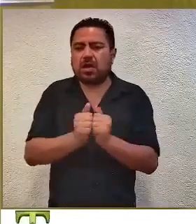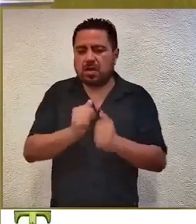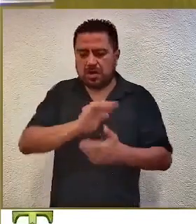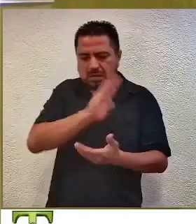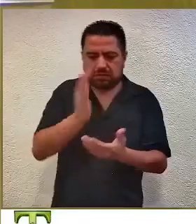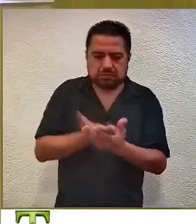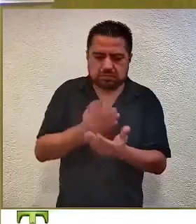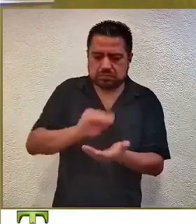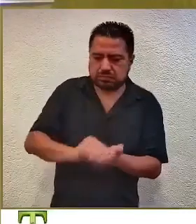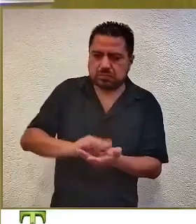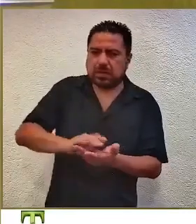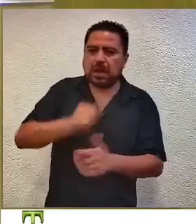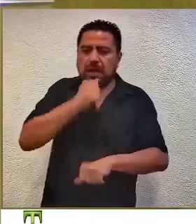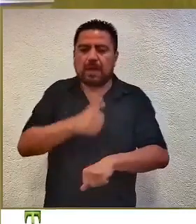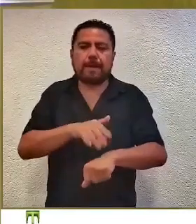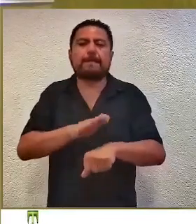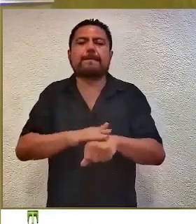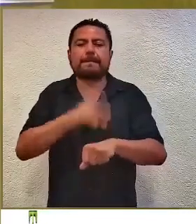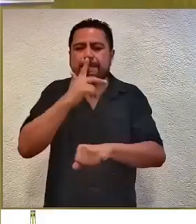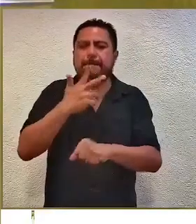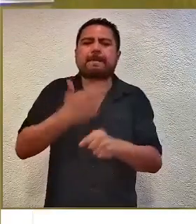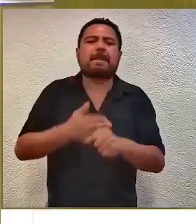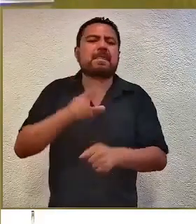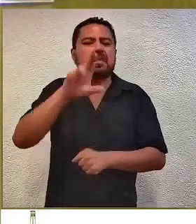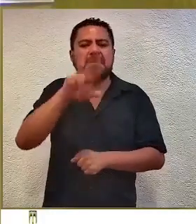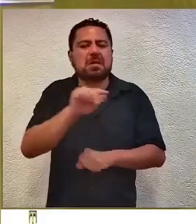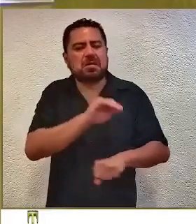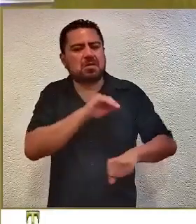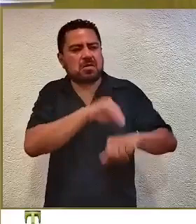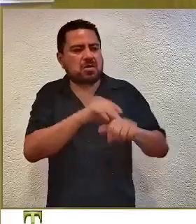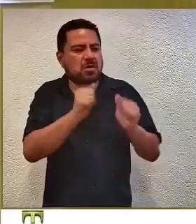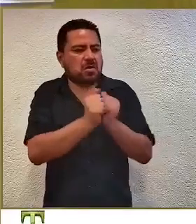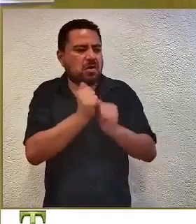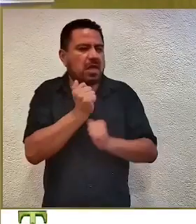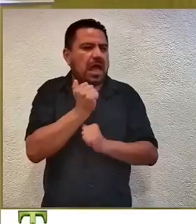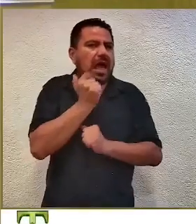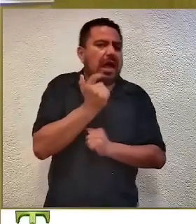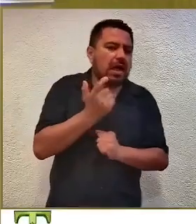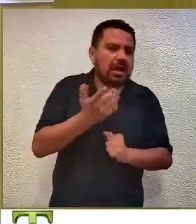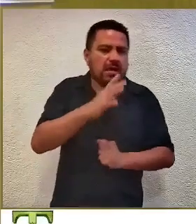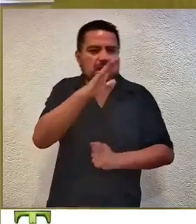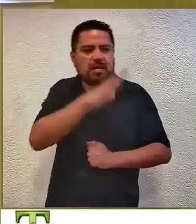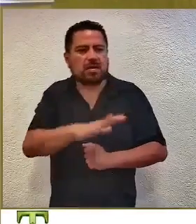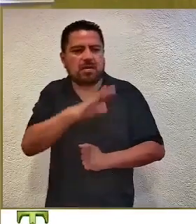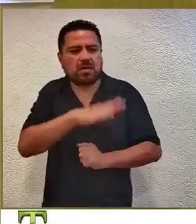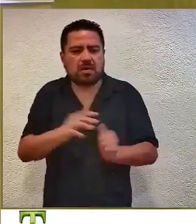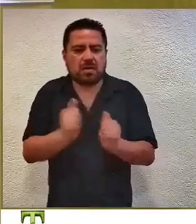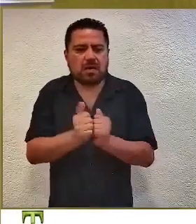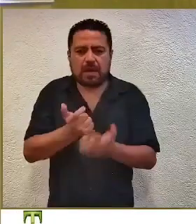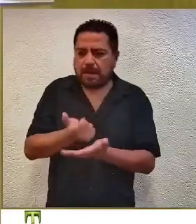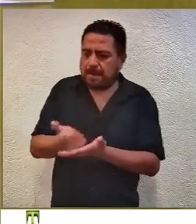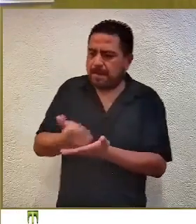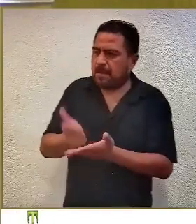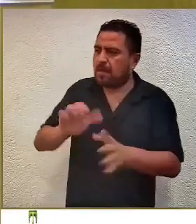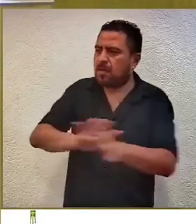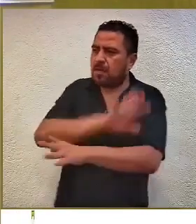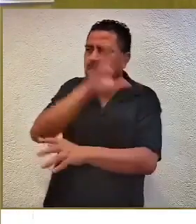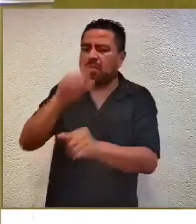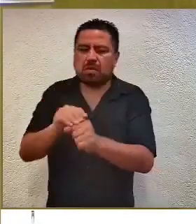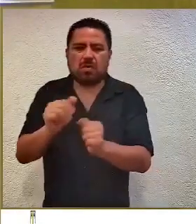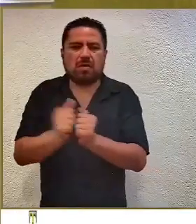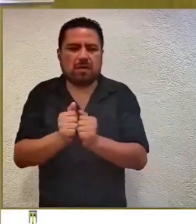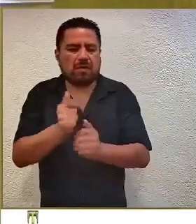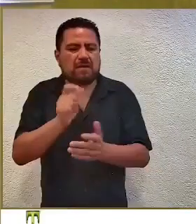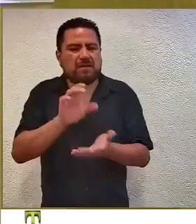expediente, se advierte que la autoridad responsable no justificó con medio probatorio alguno la omisión en que incurrió de pagar en forma completa la remuneración,